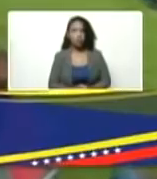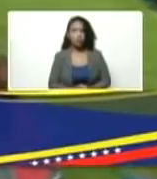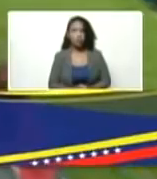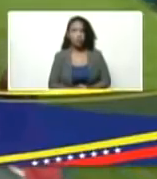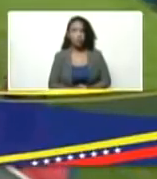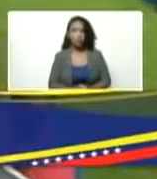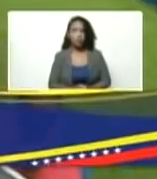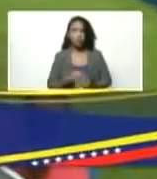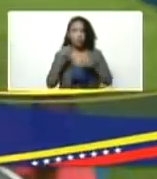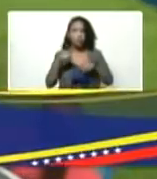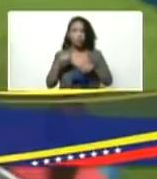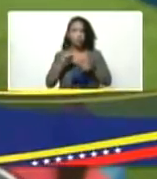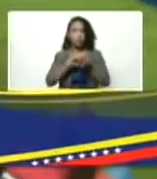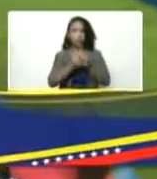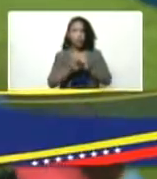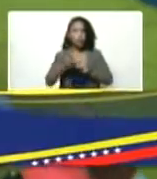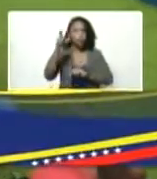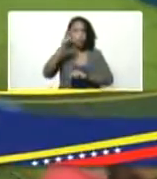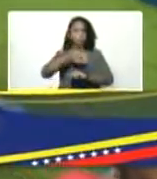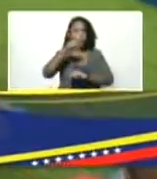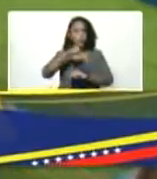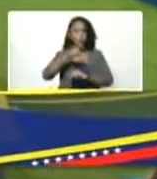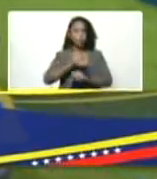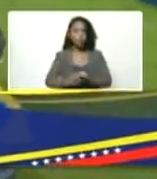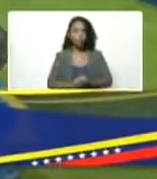Estos son cambios necesarios.